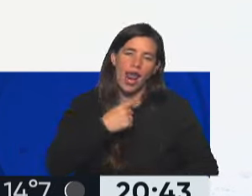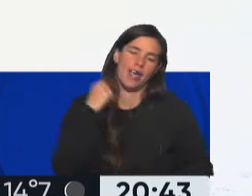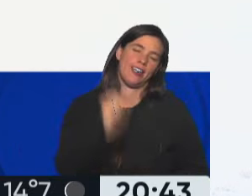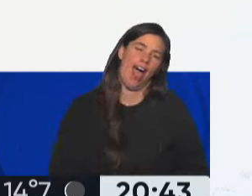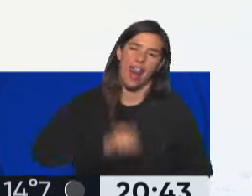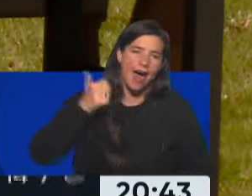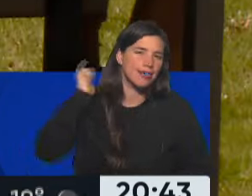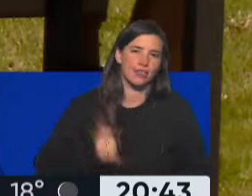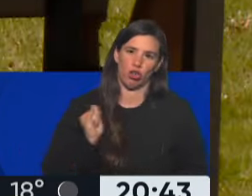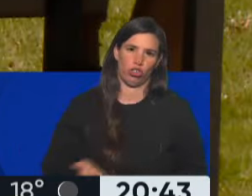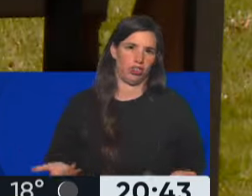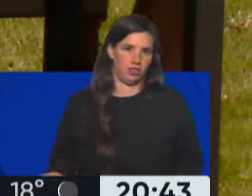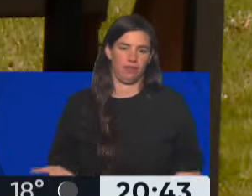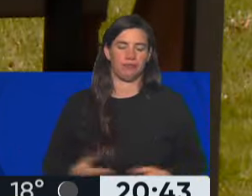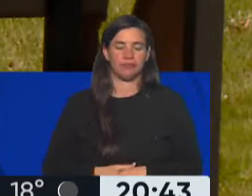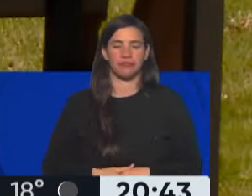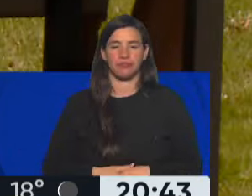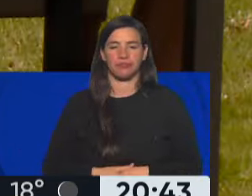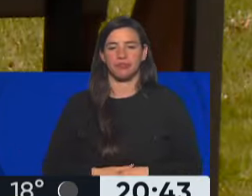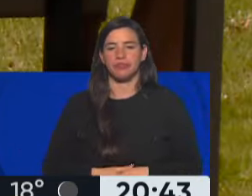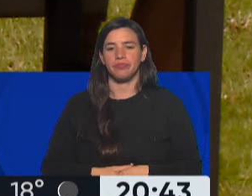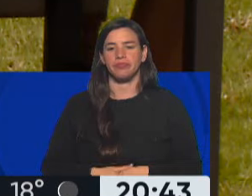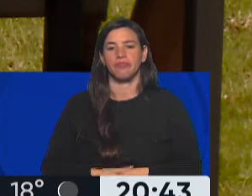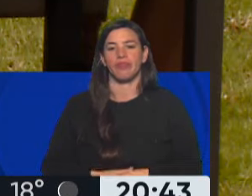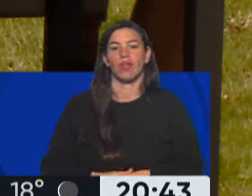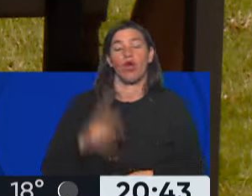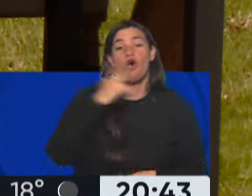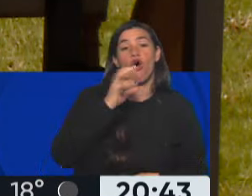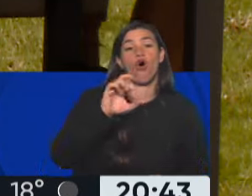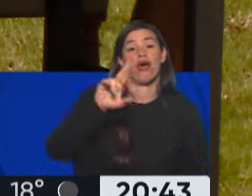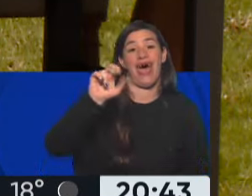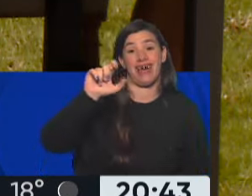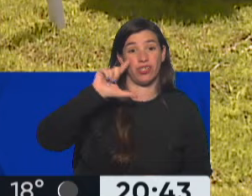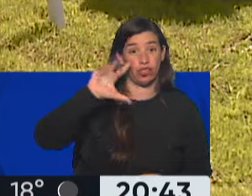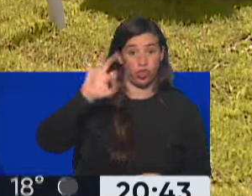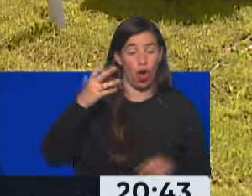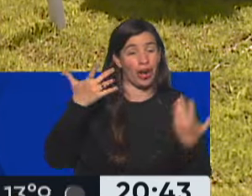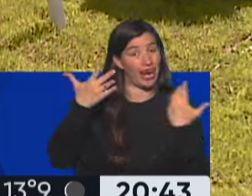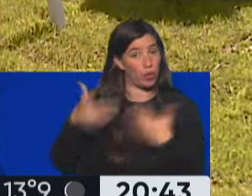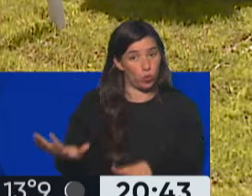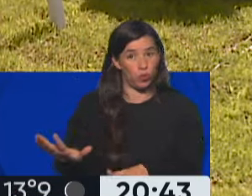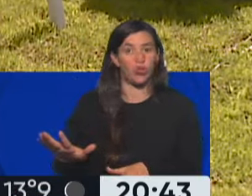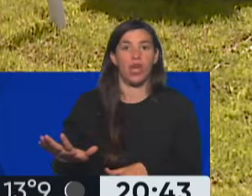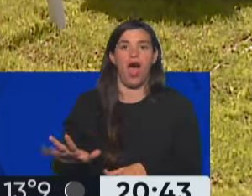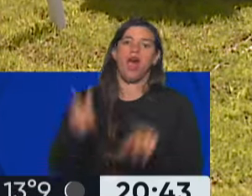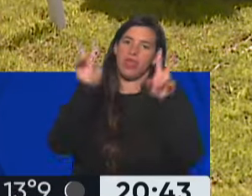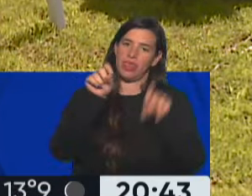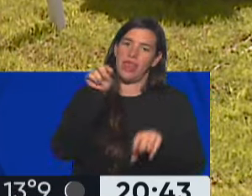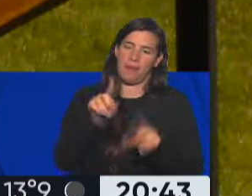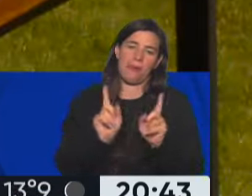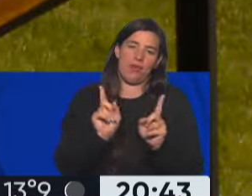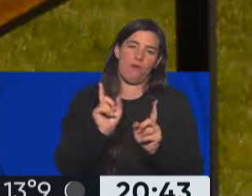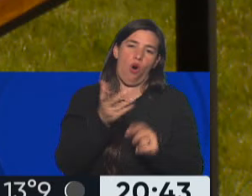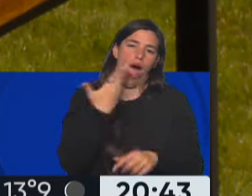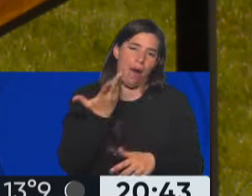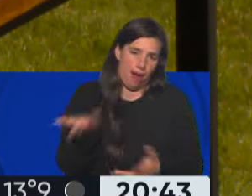La renuncia al equipo de Copa Davis de Horacio Ceballos no fue un tema evitado por el capitán del equipo